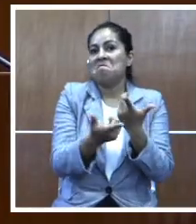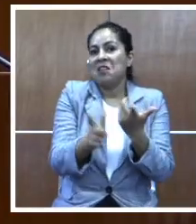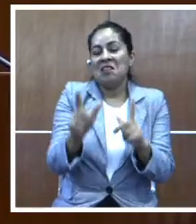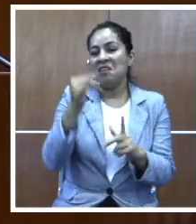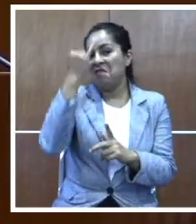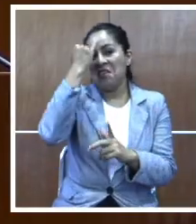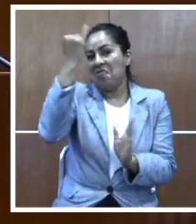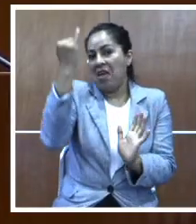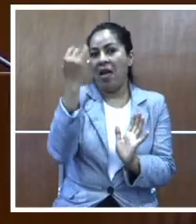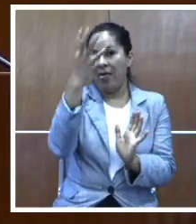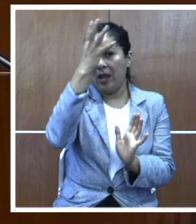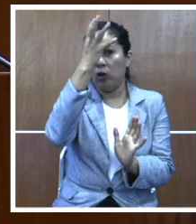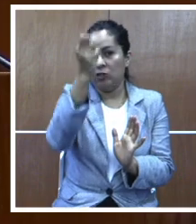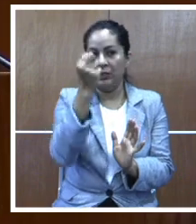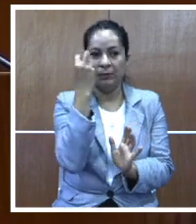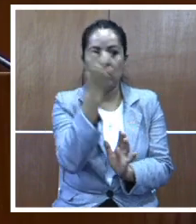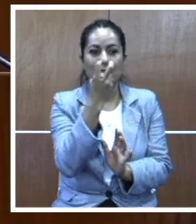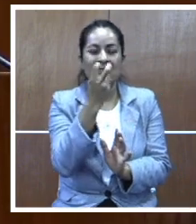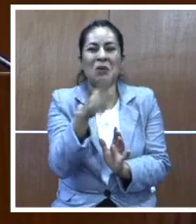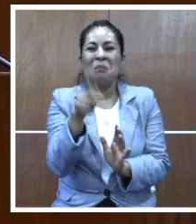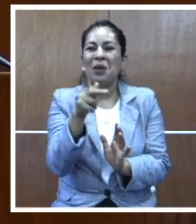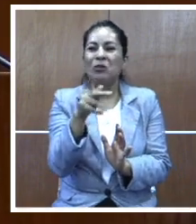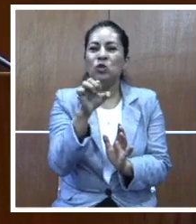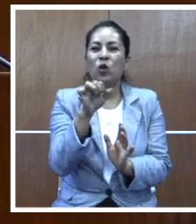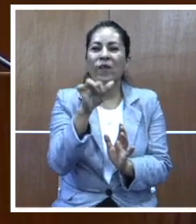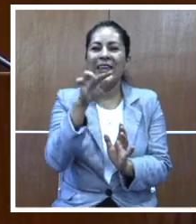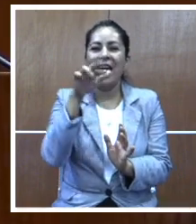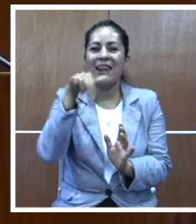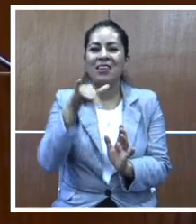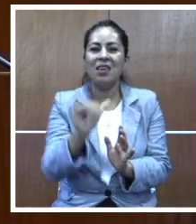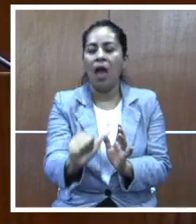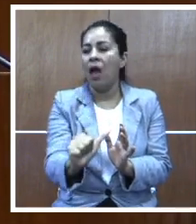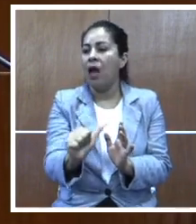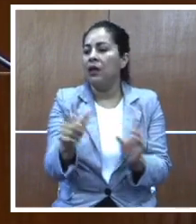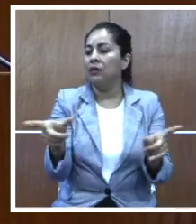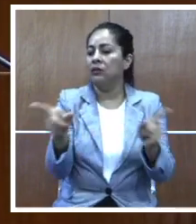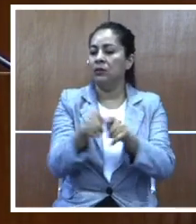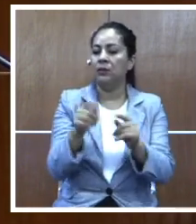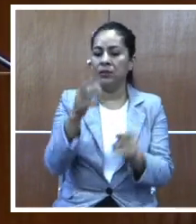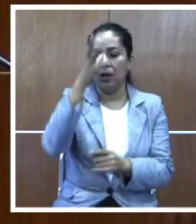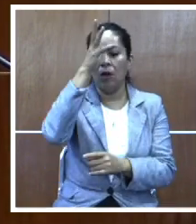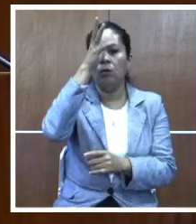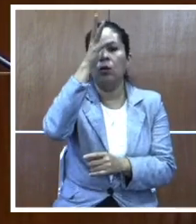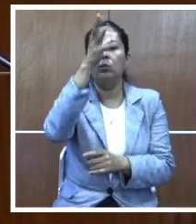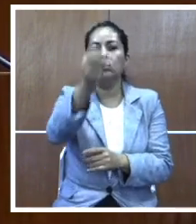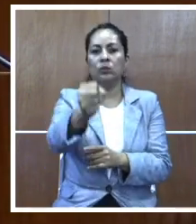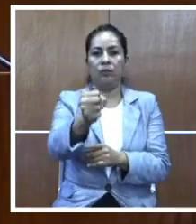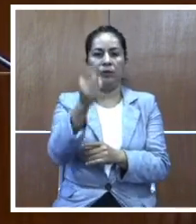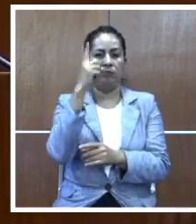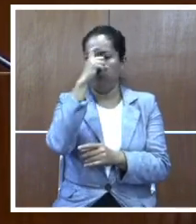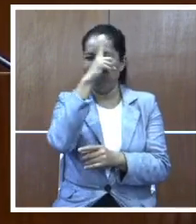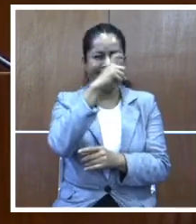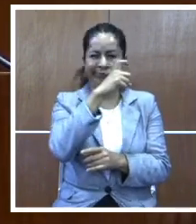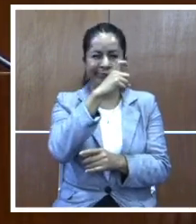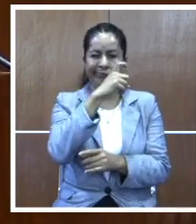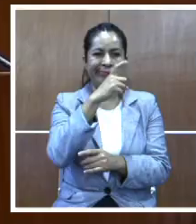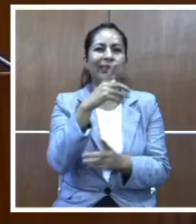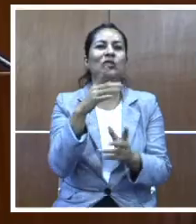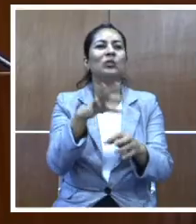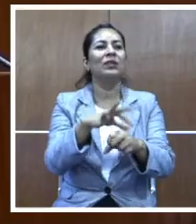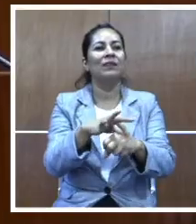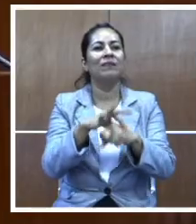término. Pero soberanía legislativa no es hablar solamente de un concepto abstracto, sino de una